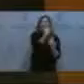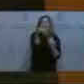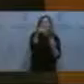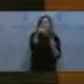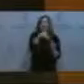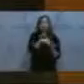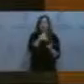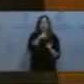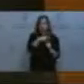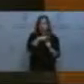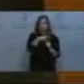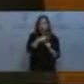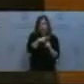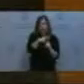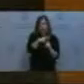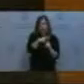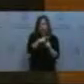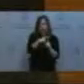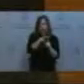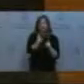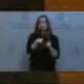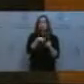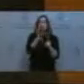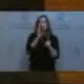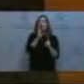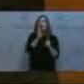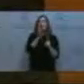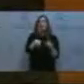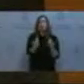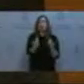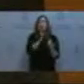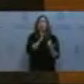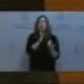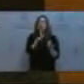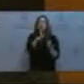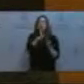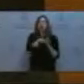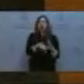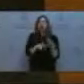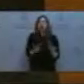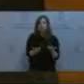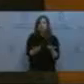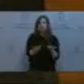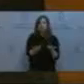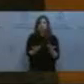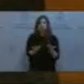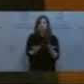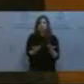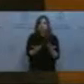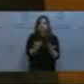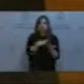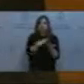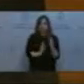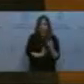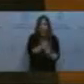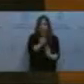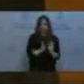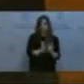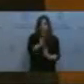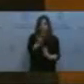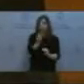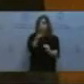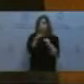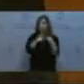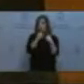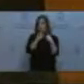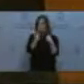de CSR o de combustibles sólidos de residuos? ¿Dónde? ¿Cómo y en qué condiciones? Es un combustible, les recuerdo. No es piedras